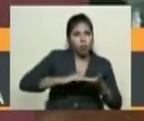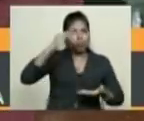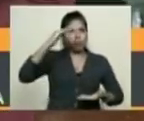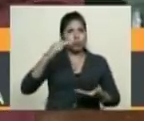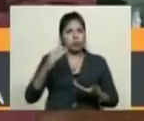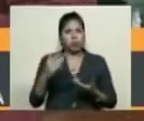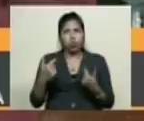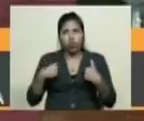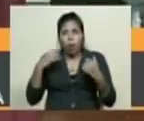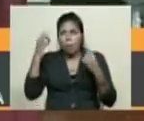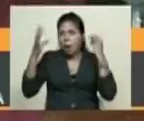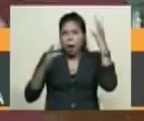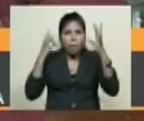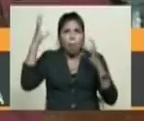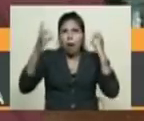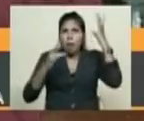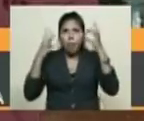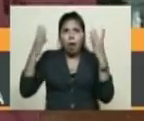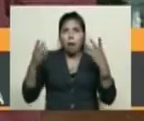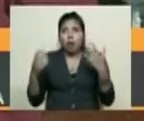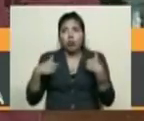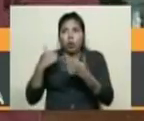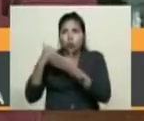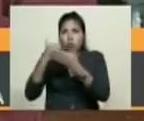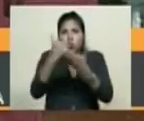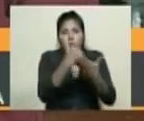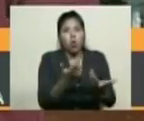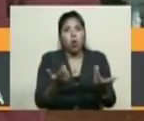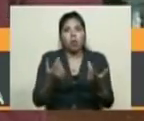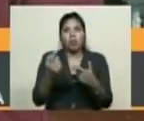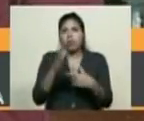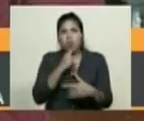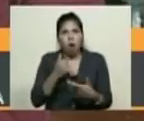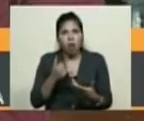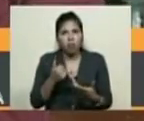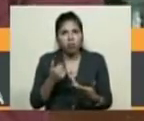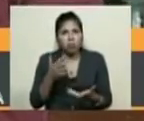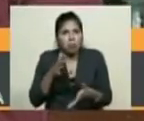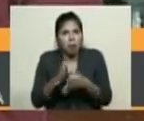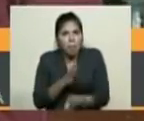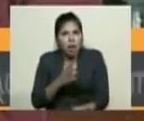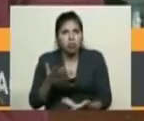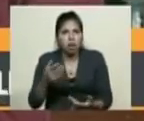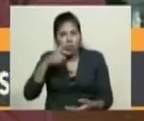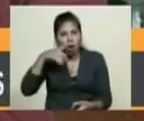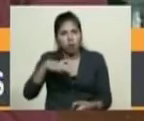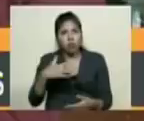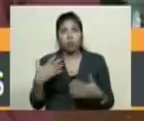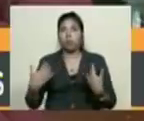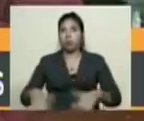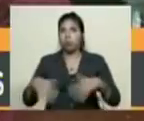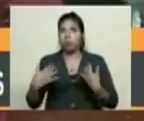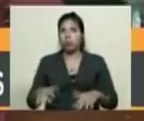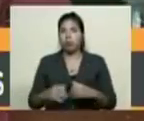formas que yo me invento, ¿qué sería del pueblo venezolano sometido a estos grupos criminales que están presos